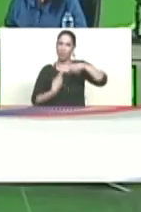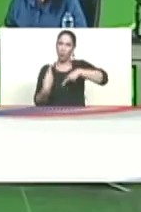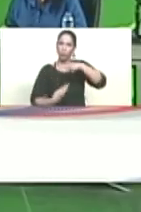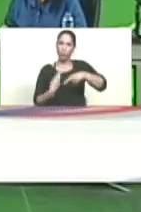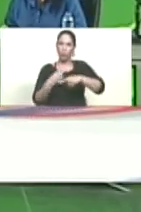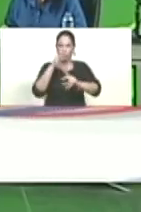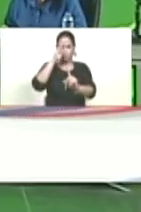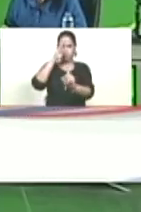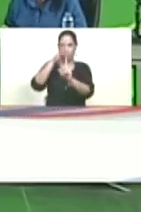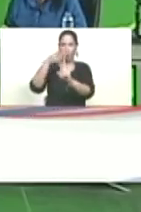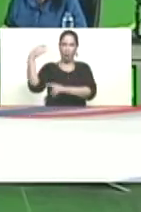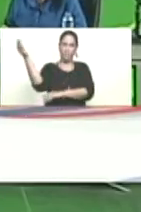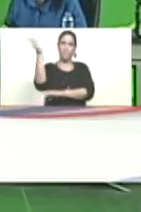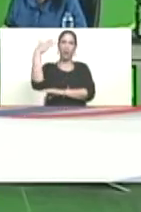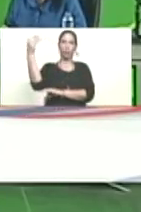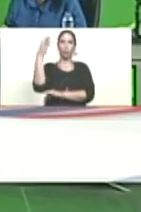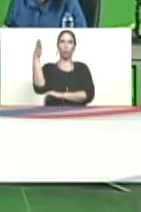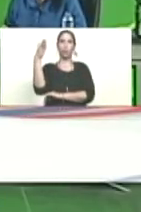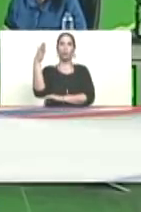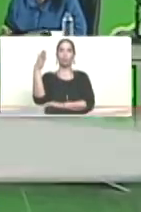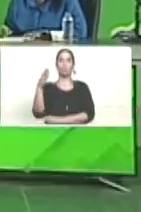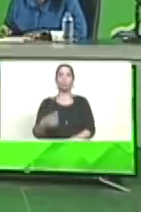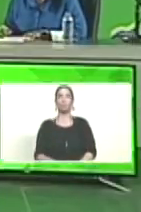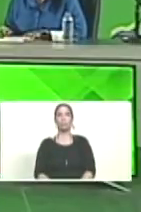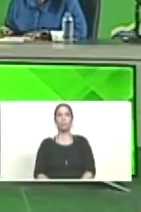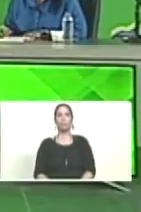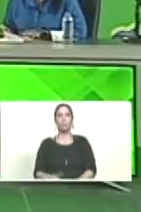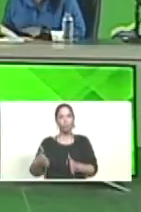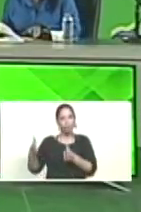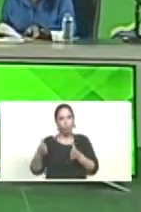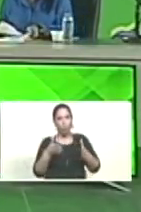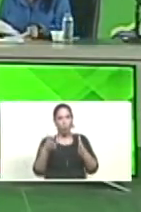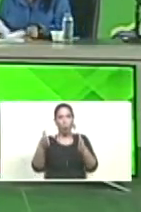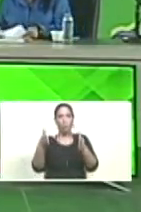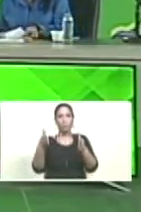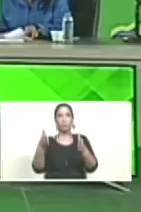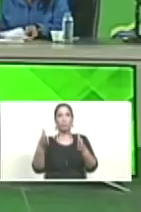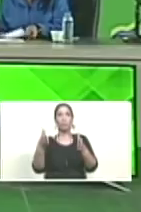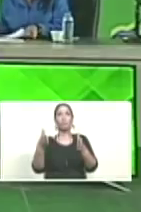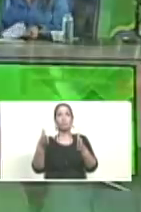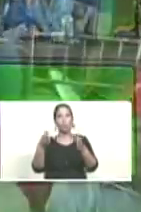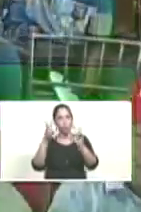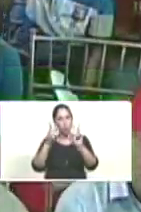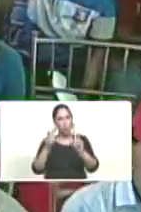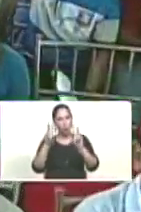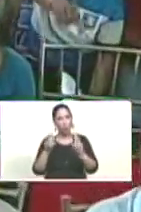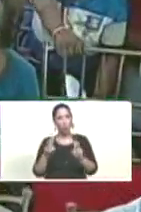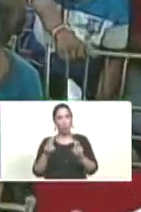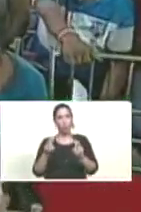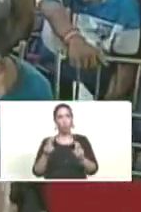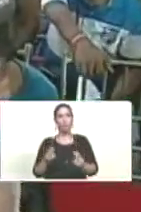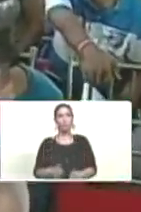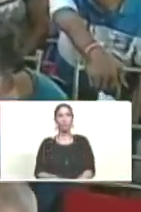lleven la batuta. La batuta, la conducción, la vanguardia.